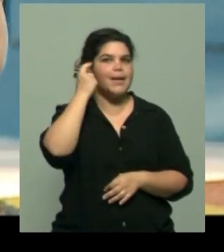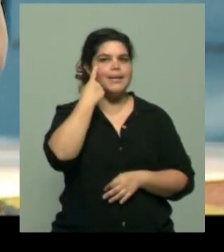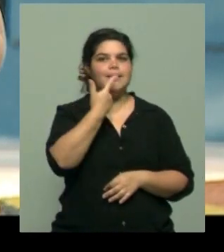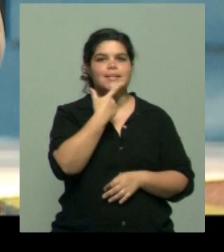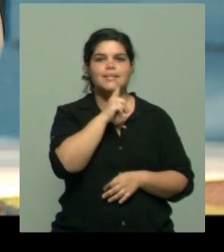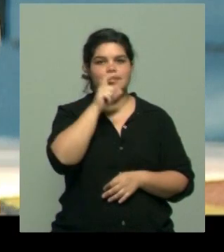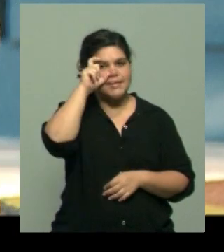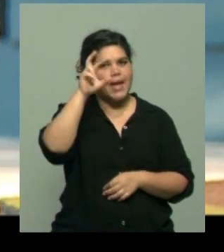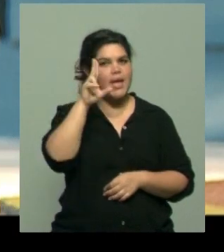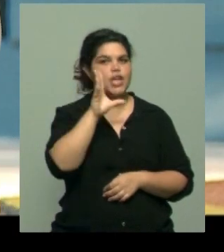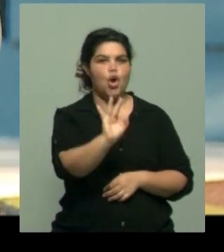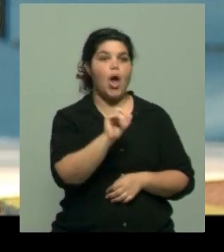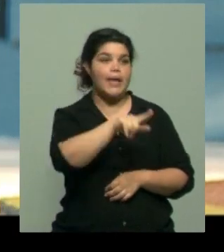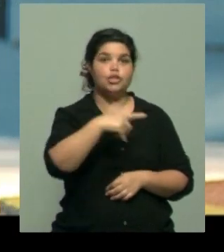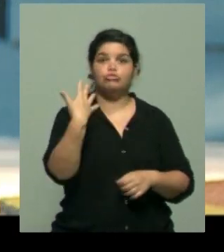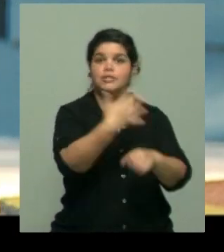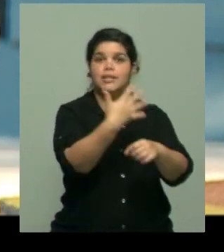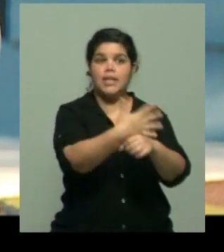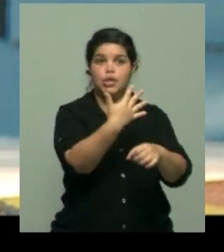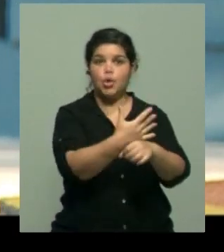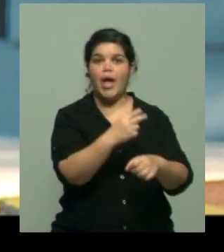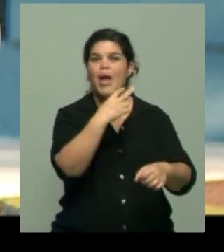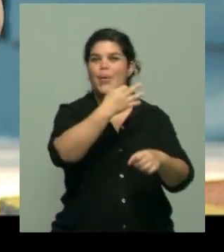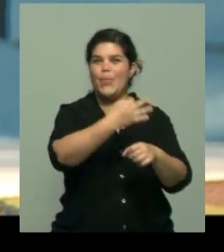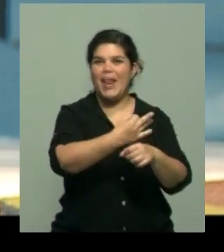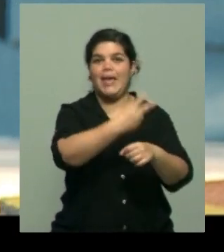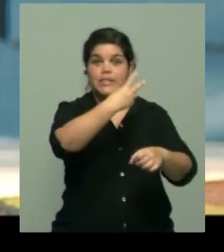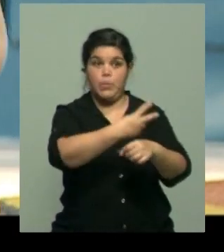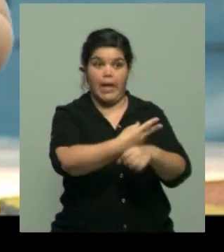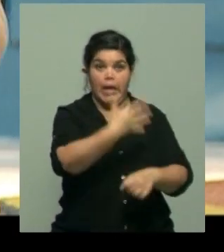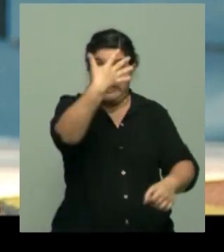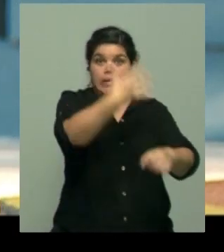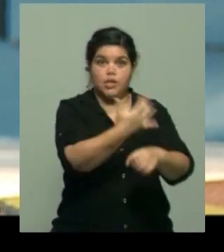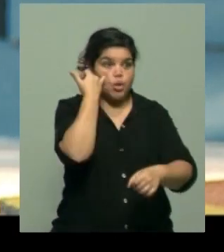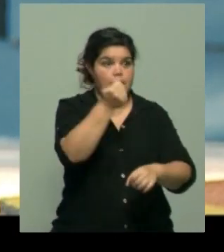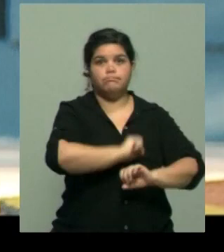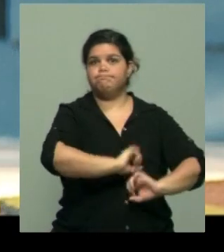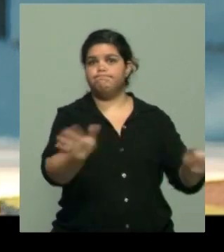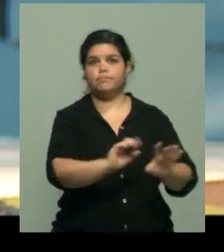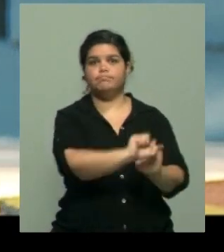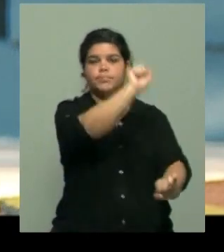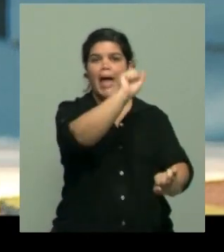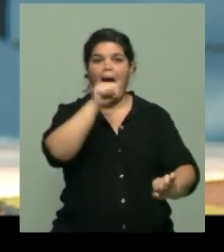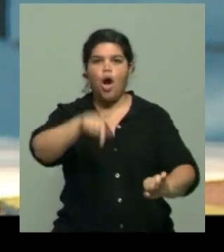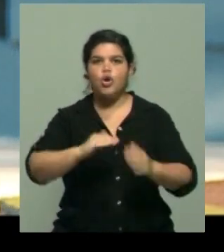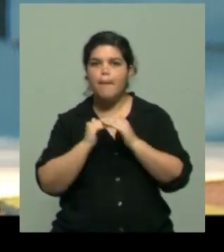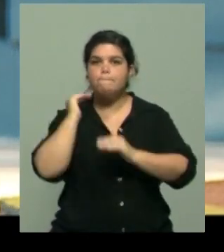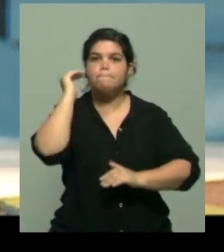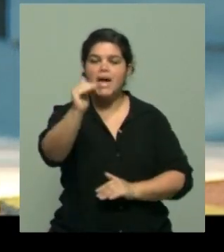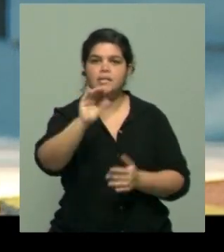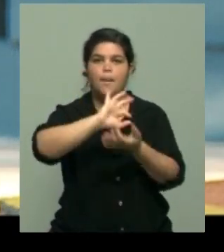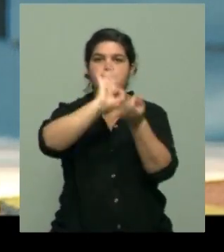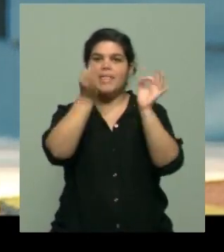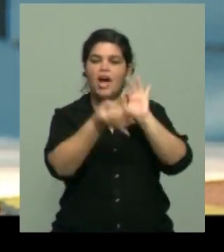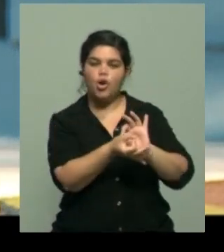maestros o maestras. Ahora es una formación que abarca más allá de lo pedagógico. Exacto, no es solo lo